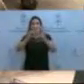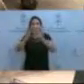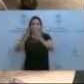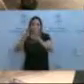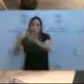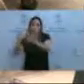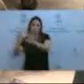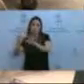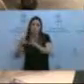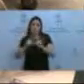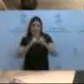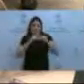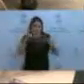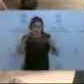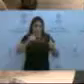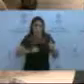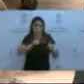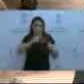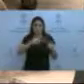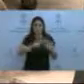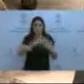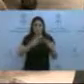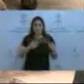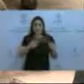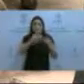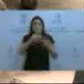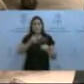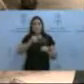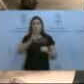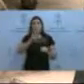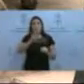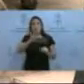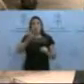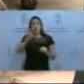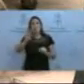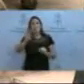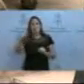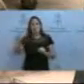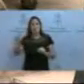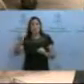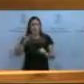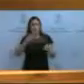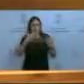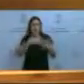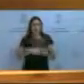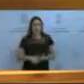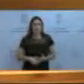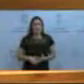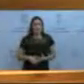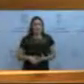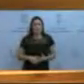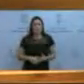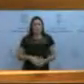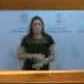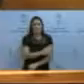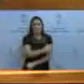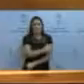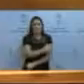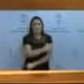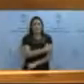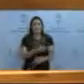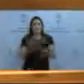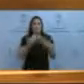8.678 y en lo que va de 2017 6.441. Gracias. Gracias,